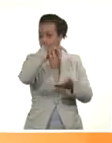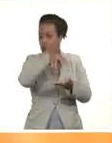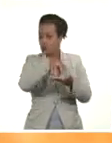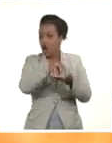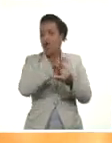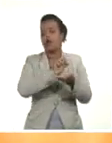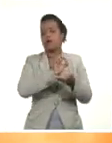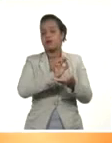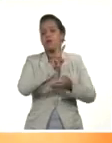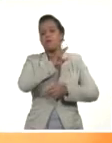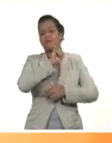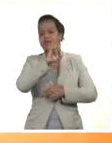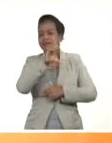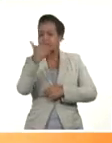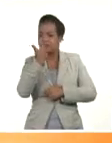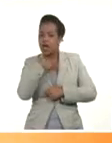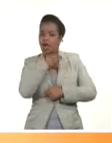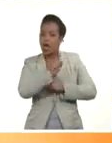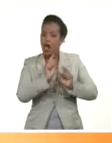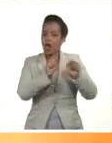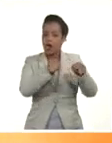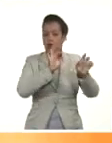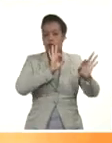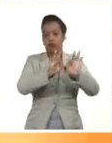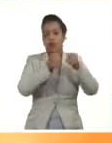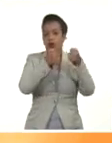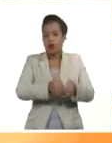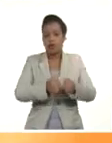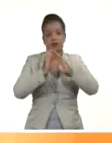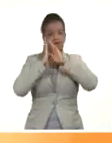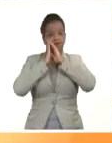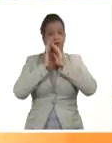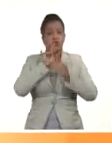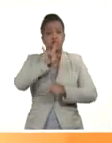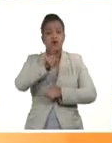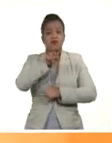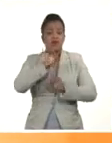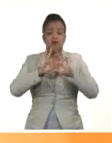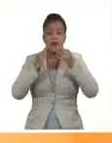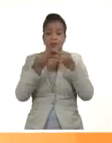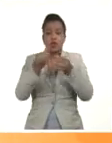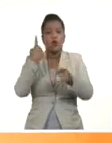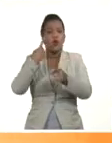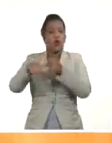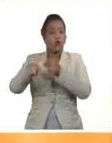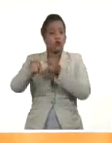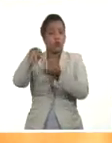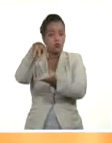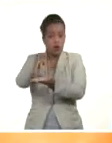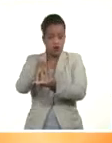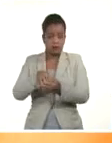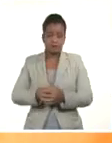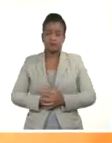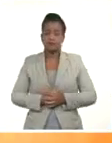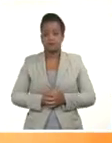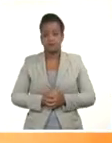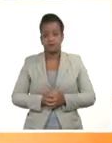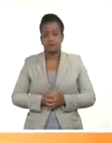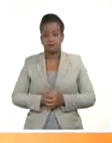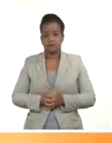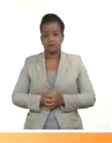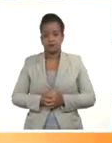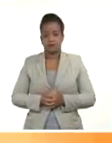otros autoevacuados, o sea, 9 familias autoevacuadas y 11 en la Villa Panamericana. De momento